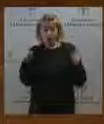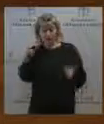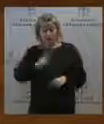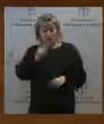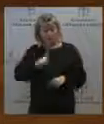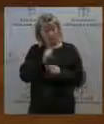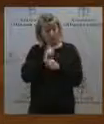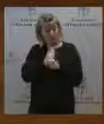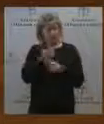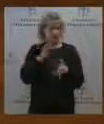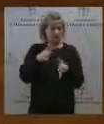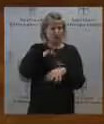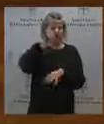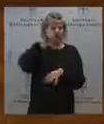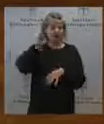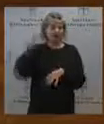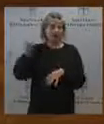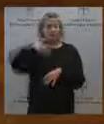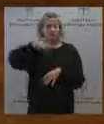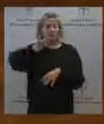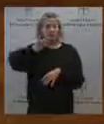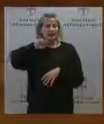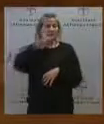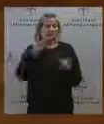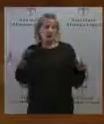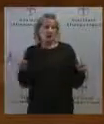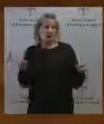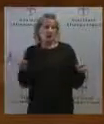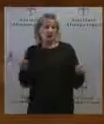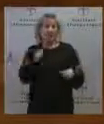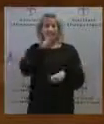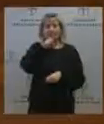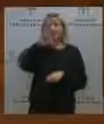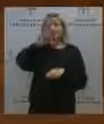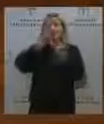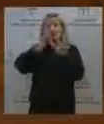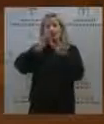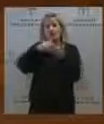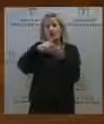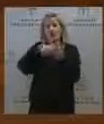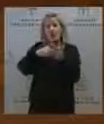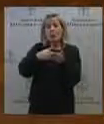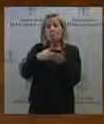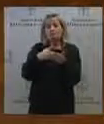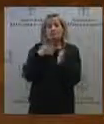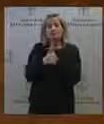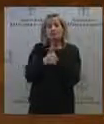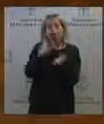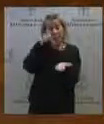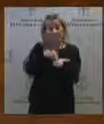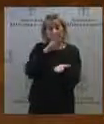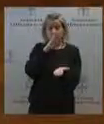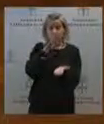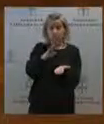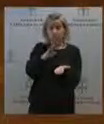Asturias. 158 millones que son la suma de todos los impuestos directos del Principado de Asturias, para una sola dirección general.